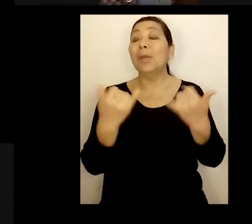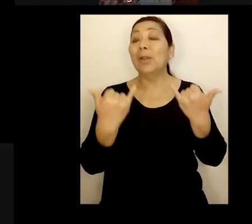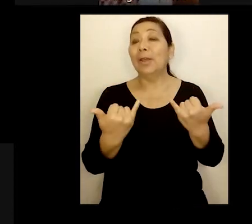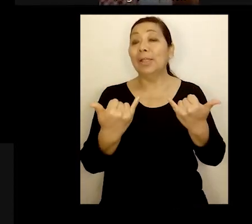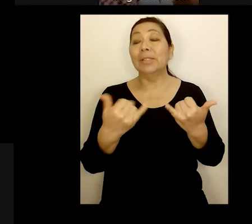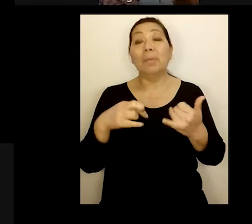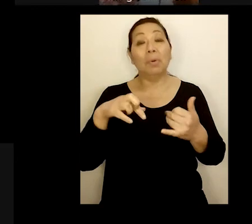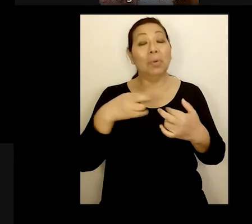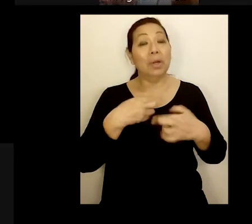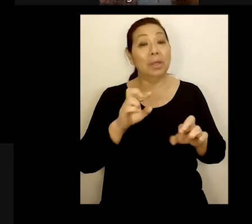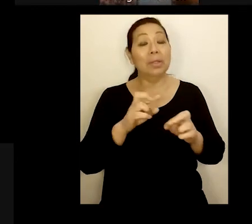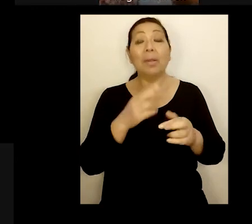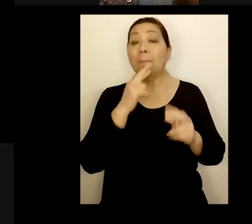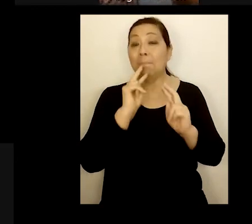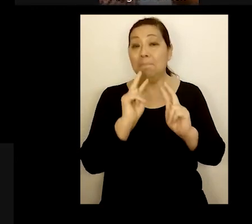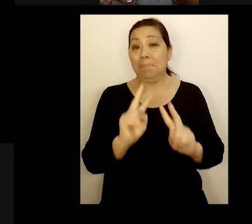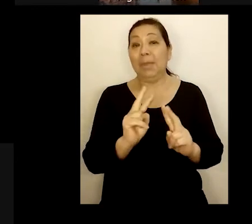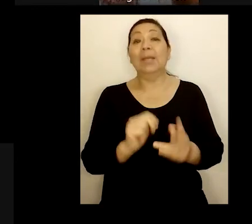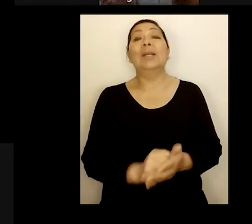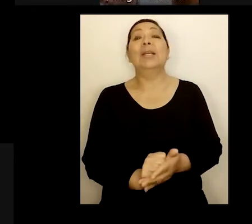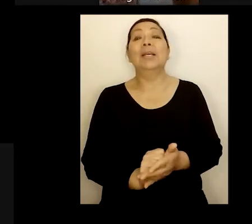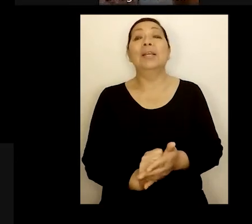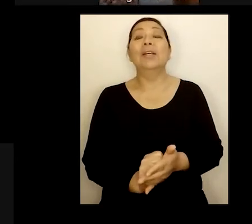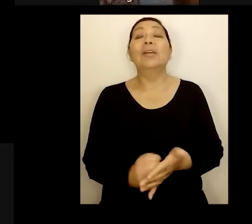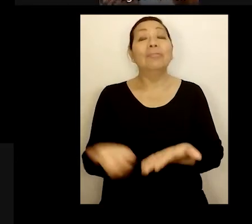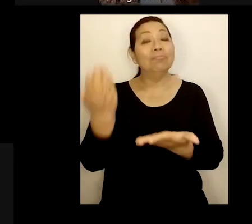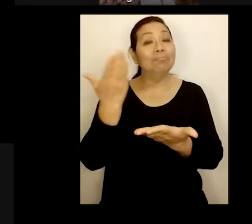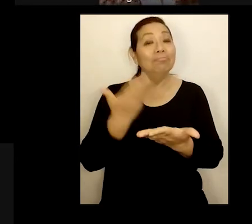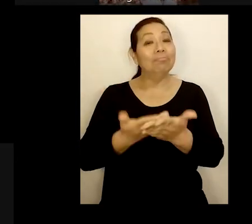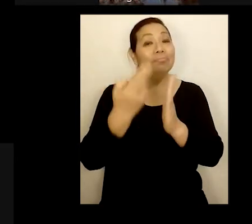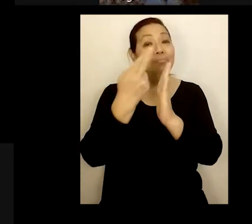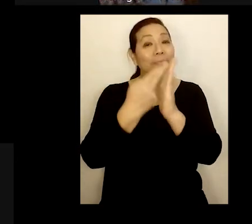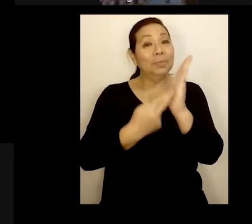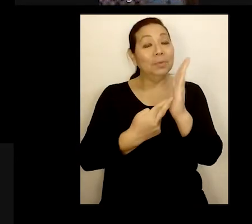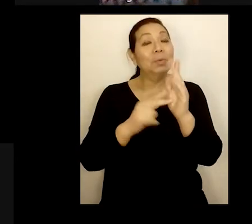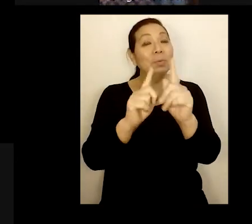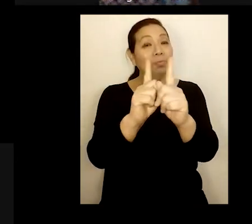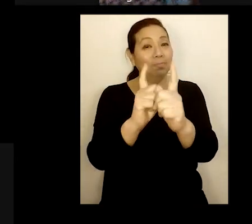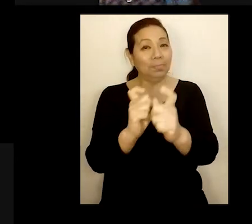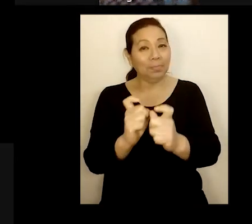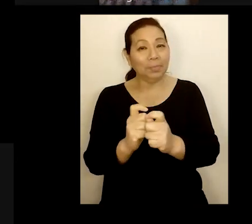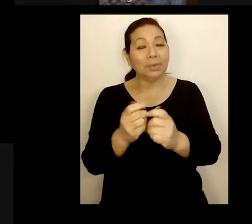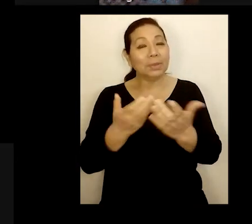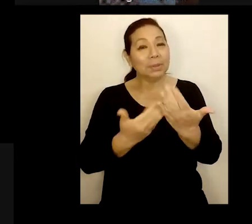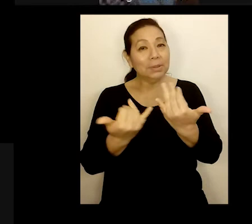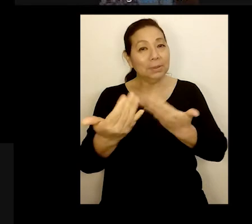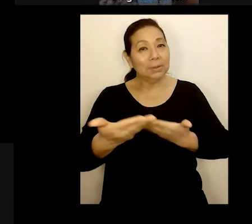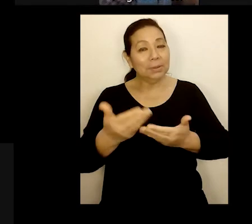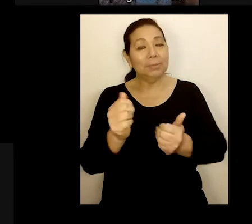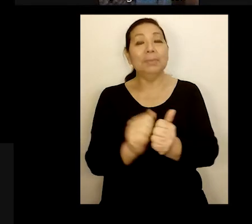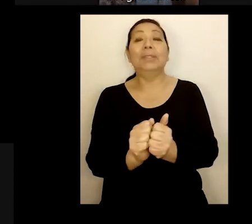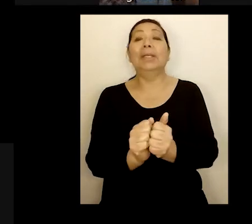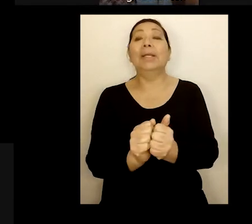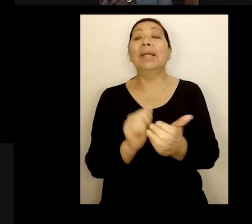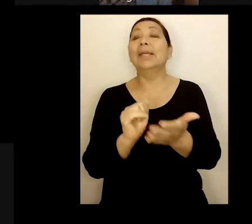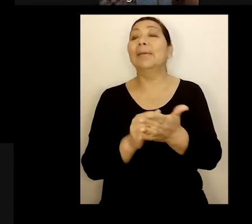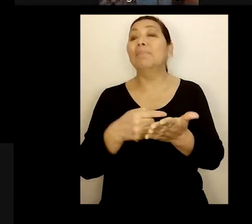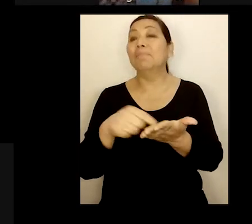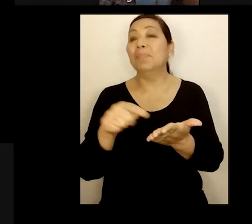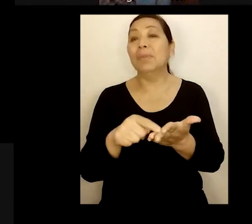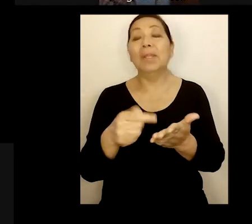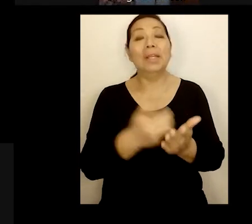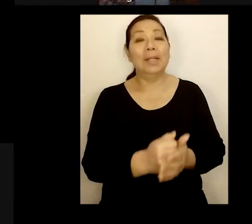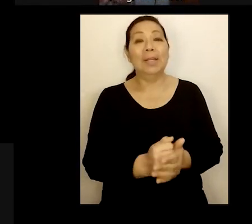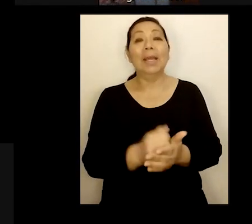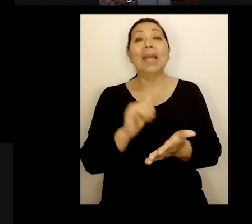esta Procuraduría Pública aprecia, señores magistrados, del contenido de las resoluciones cuestionadas mediante este habeas corpus, que son emitidas en la